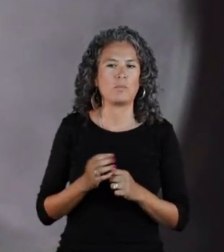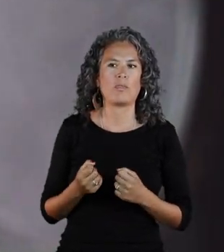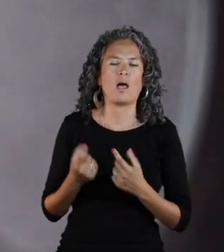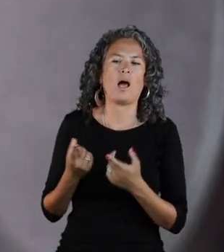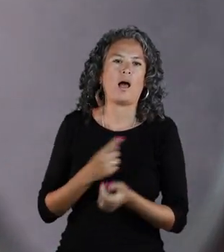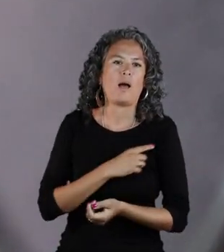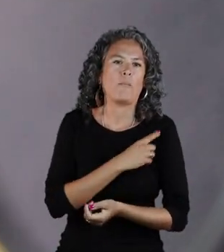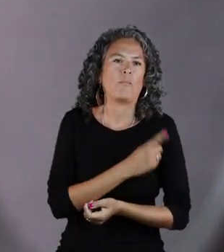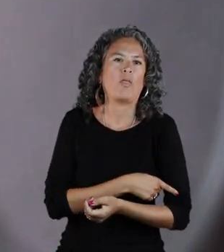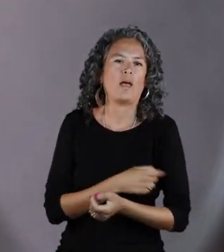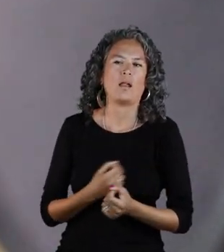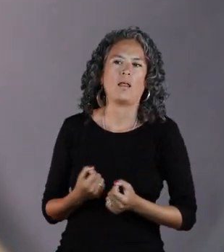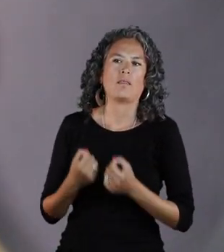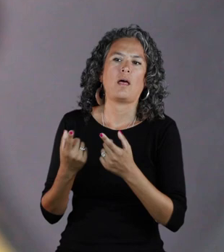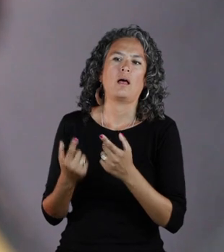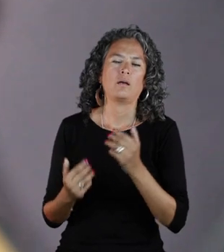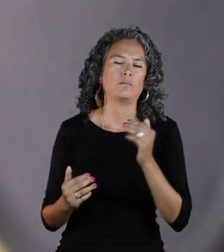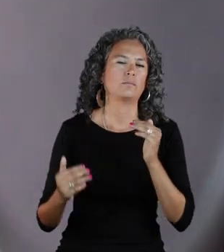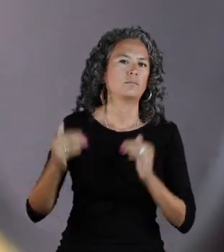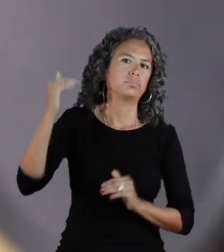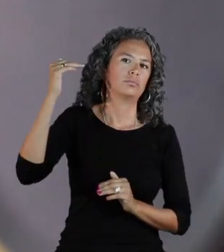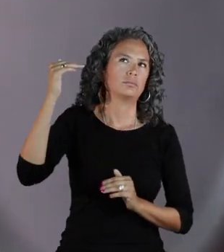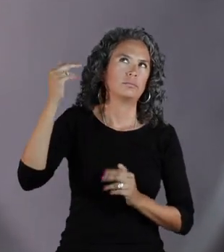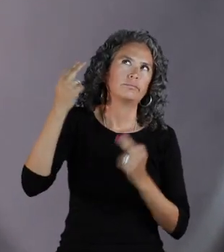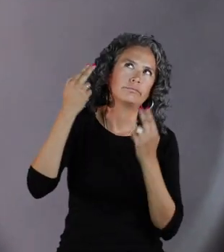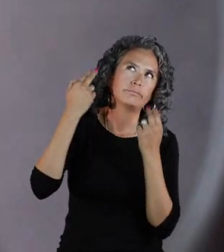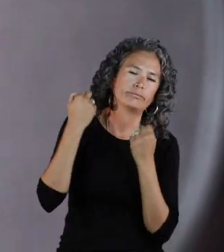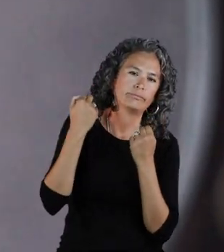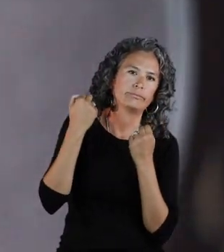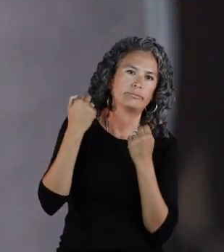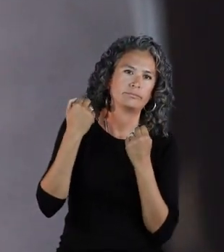Es ese poder, es entregar ese poder.